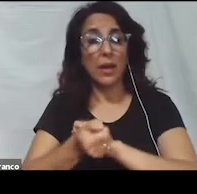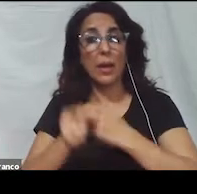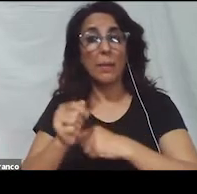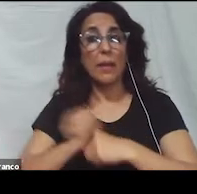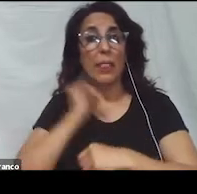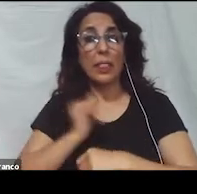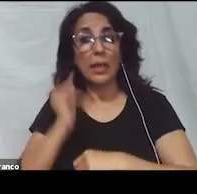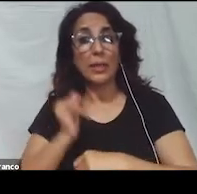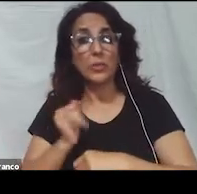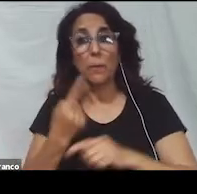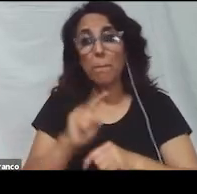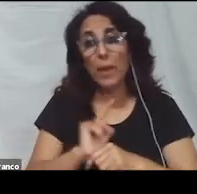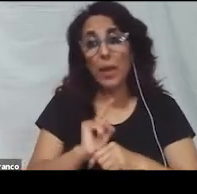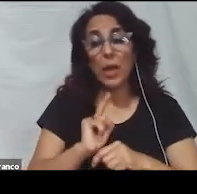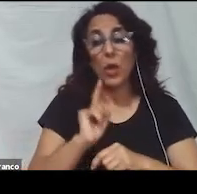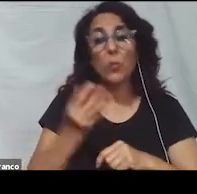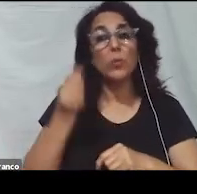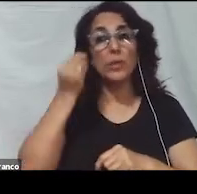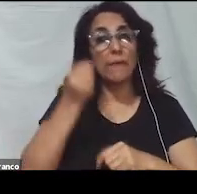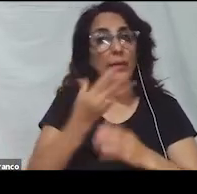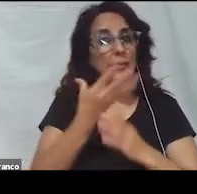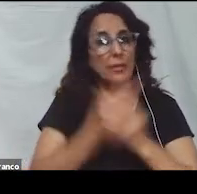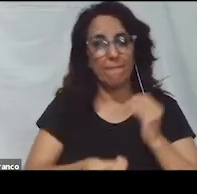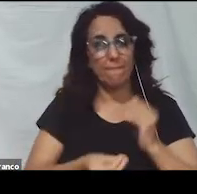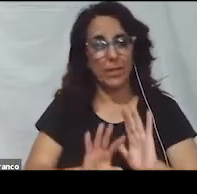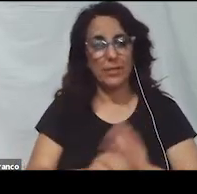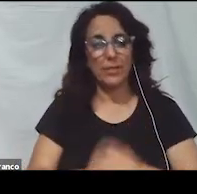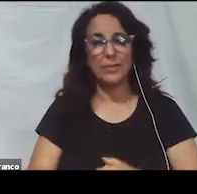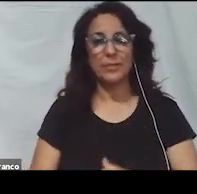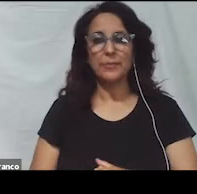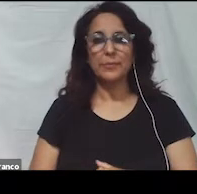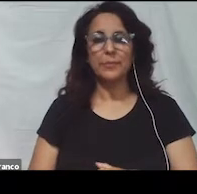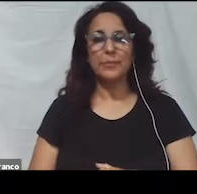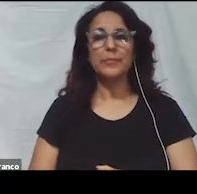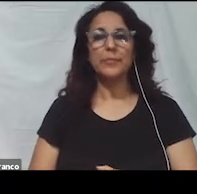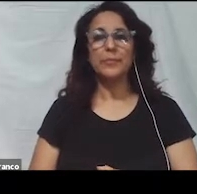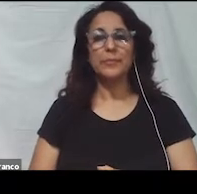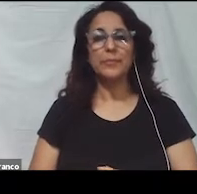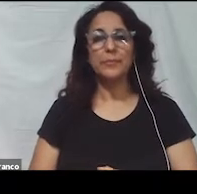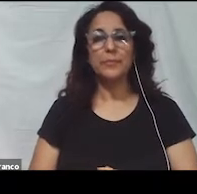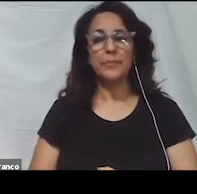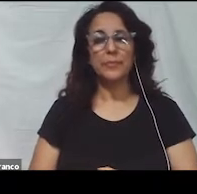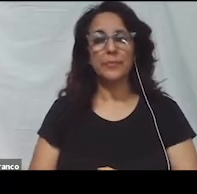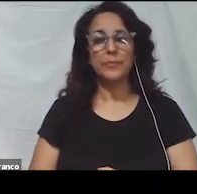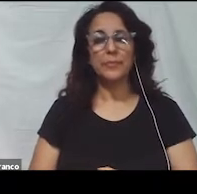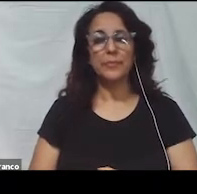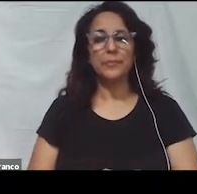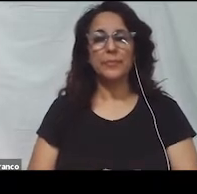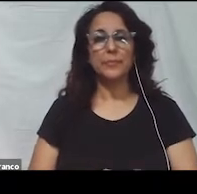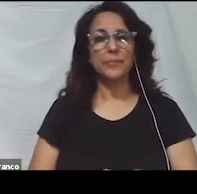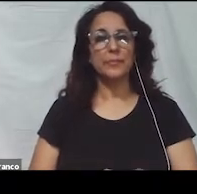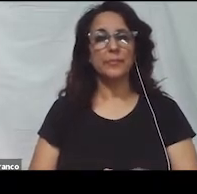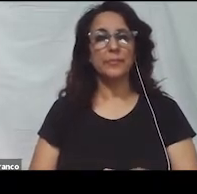formato al texto, pero esto es incorrecto, ¿sí? Porque la persona que usa un lector va a estar interpretando que está pasando a otro